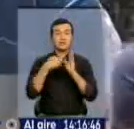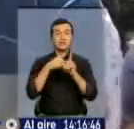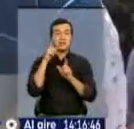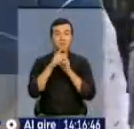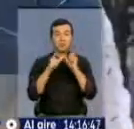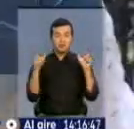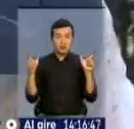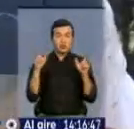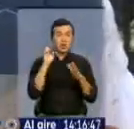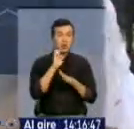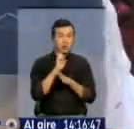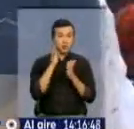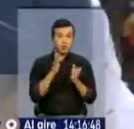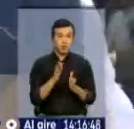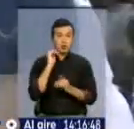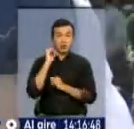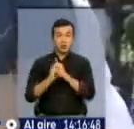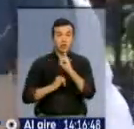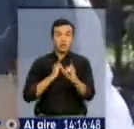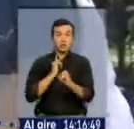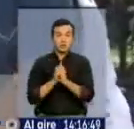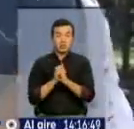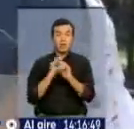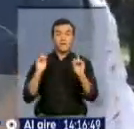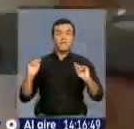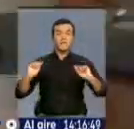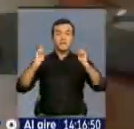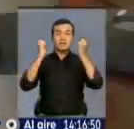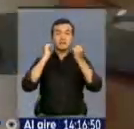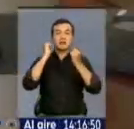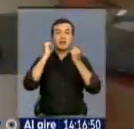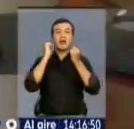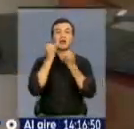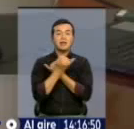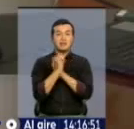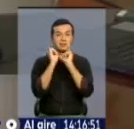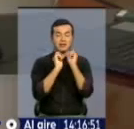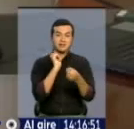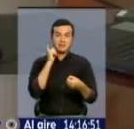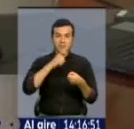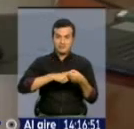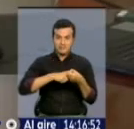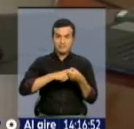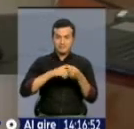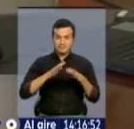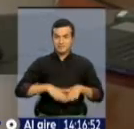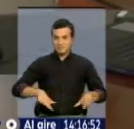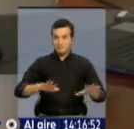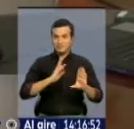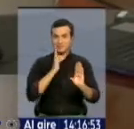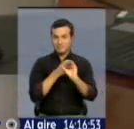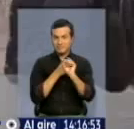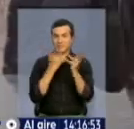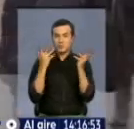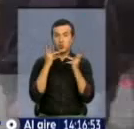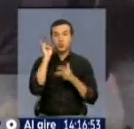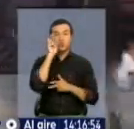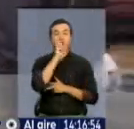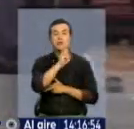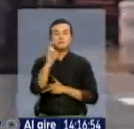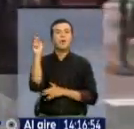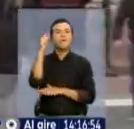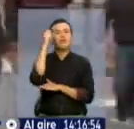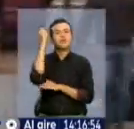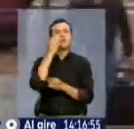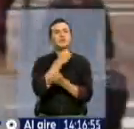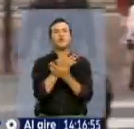entre nacionales y extranjeros llegaron a estas fiestas por la independencia de la ciudad. Una evaluación preliminar por la Fundación de Turismo dio un